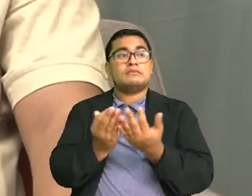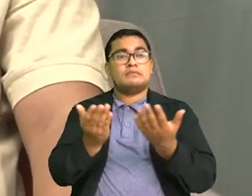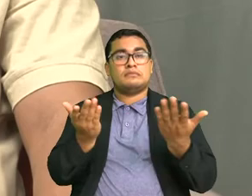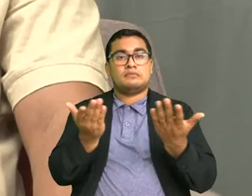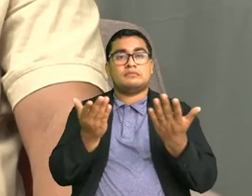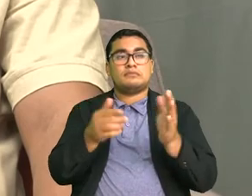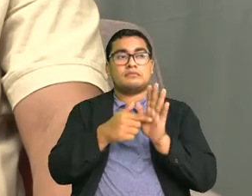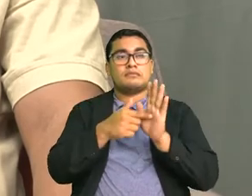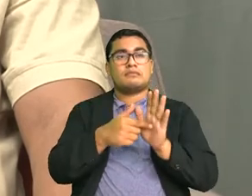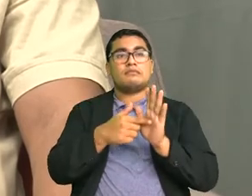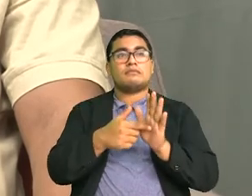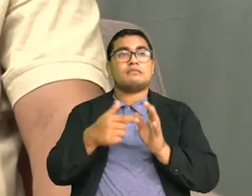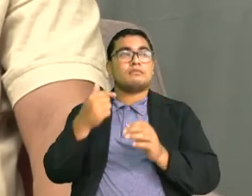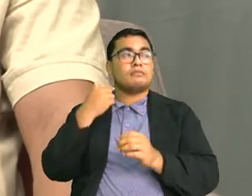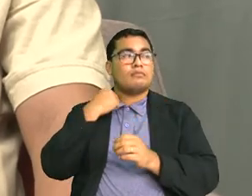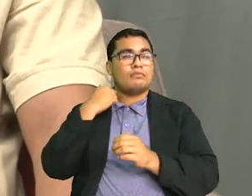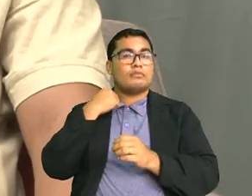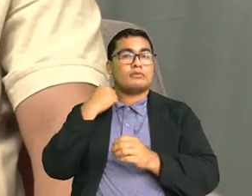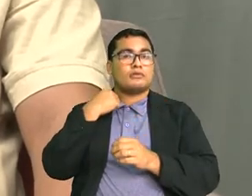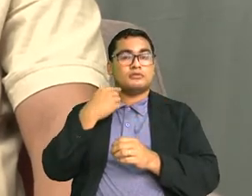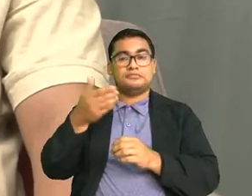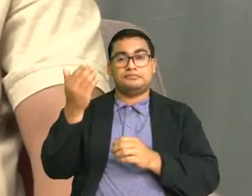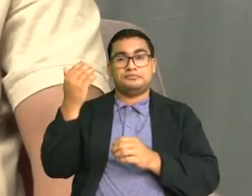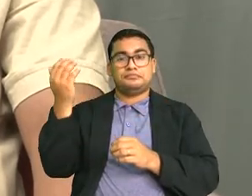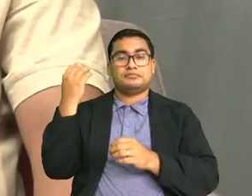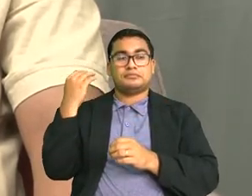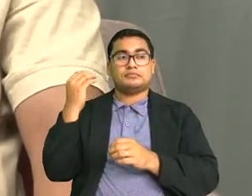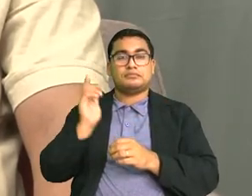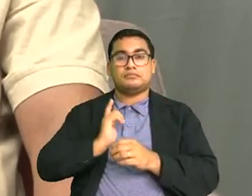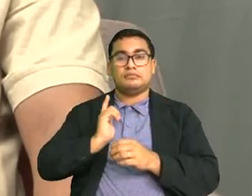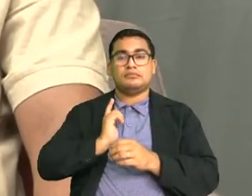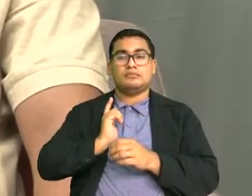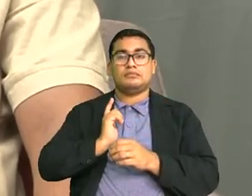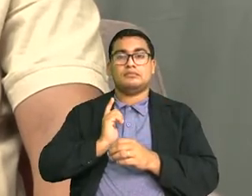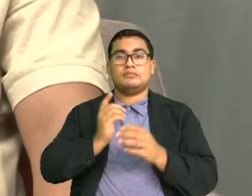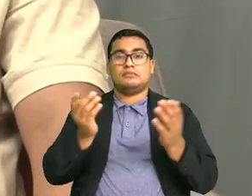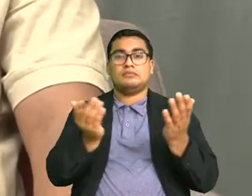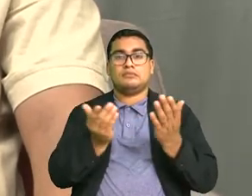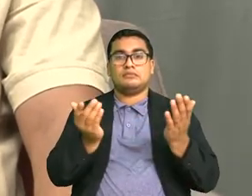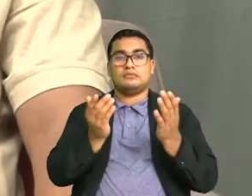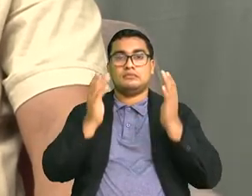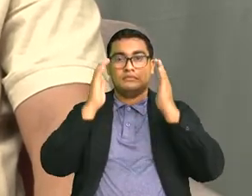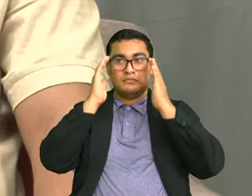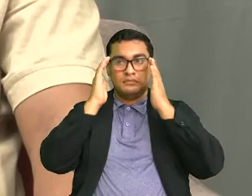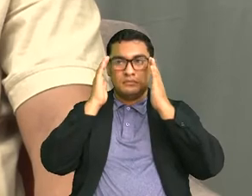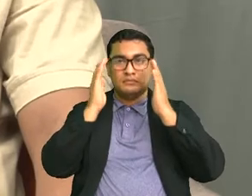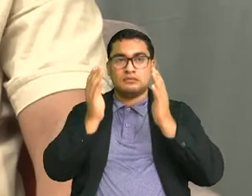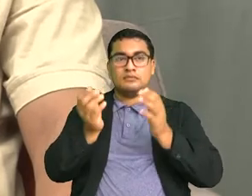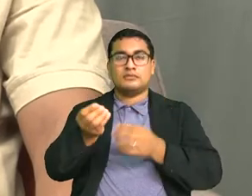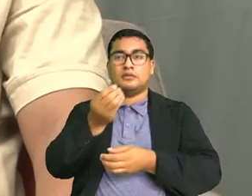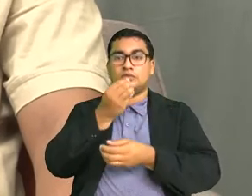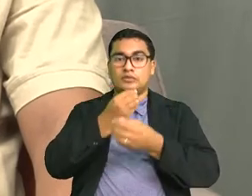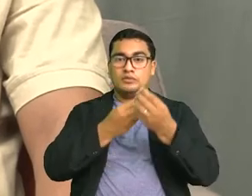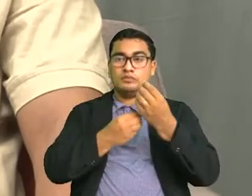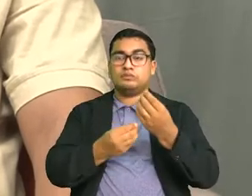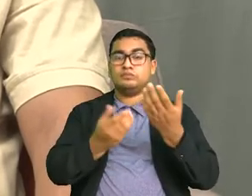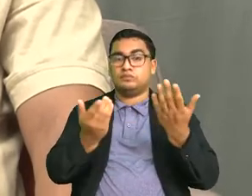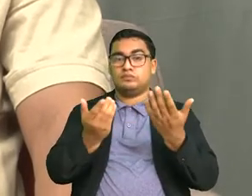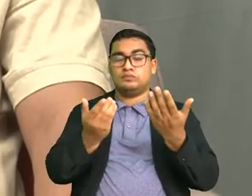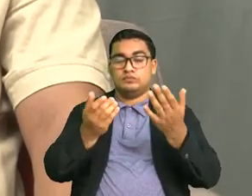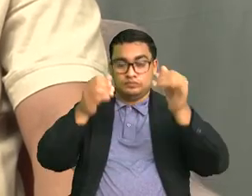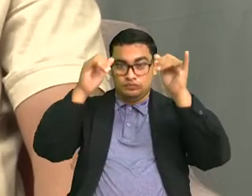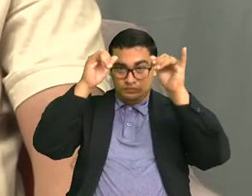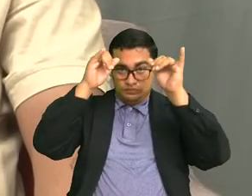siempre históricamente habíamos tenido el desafío de la alimentación de verano para ganadería mayor y menor